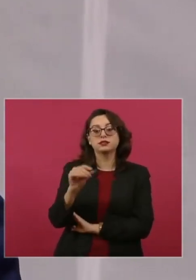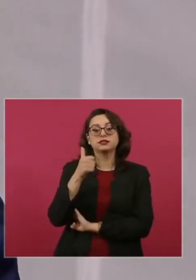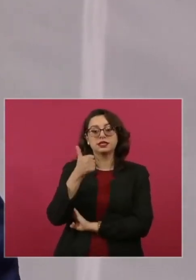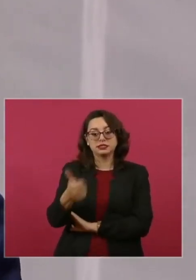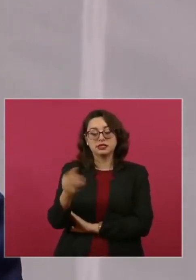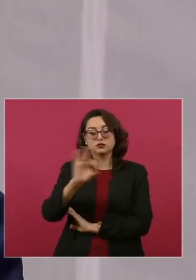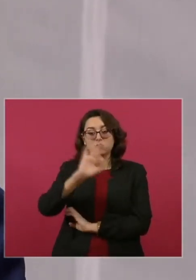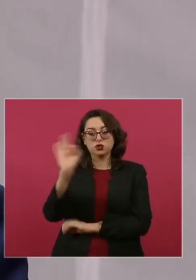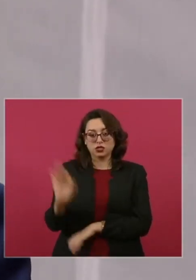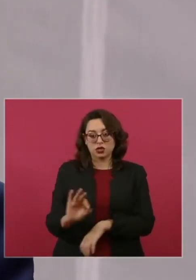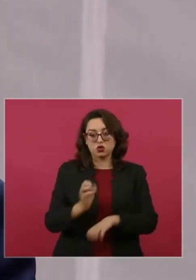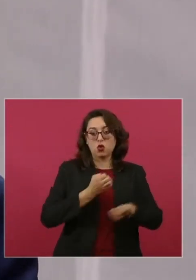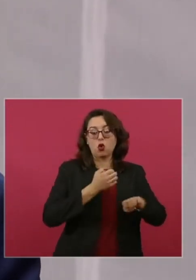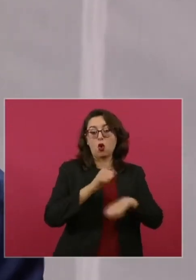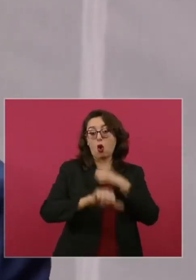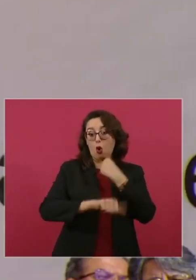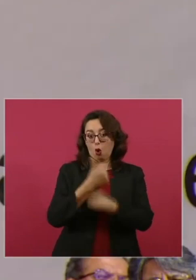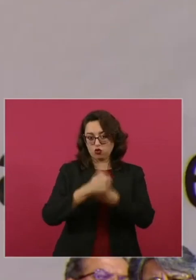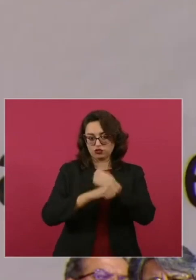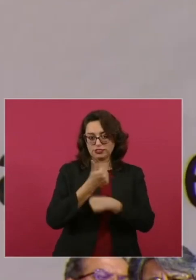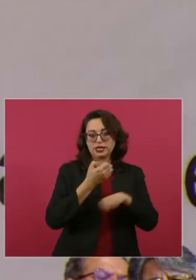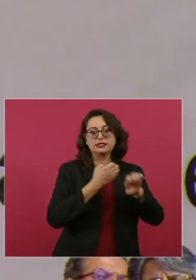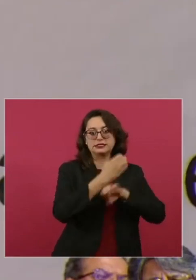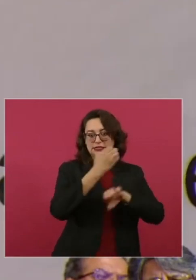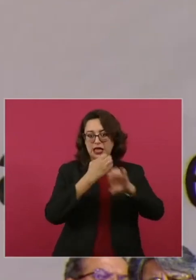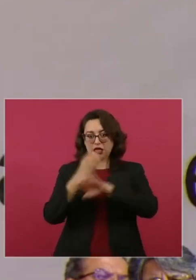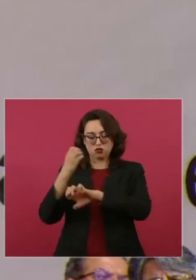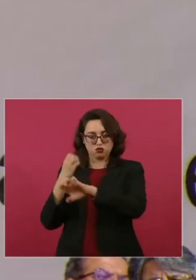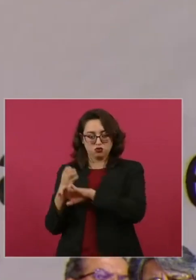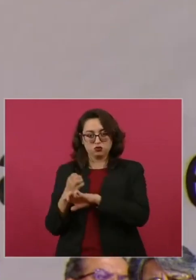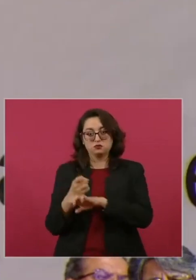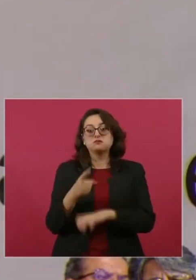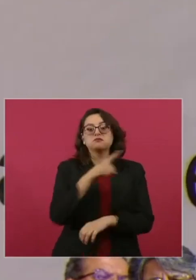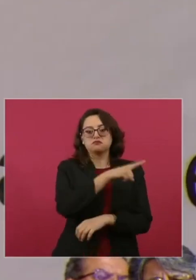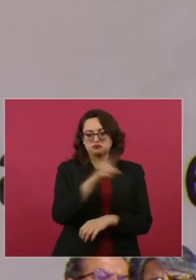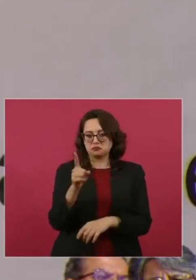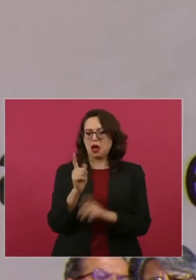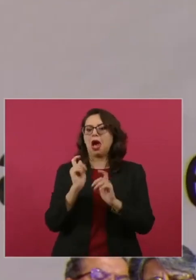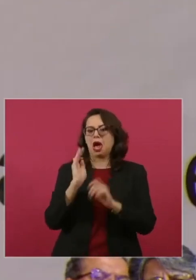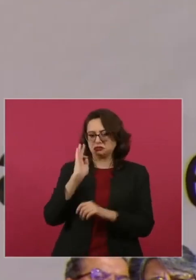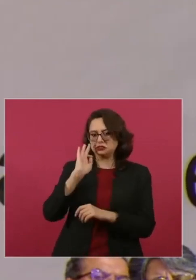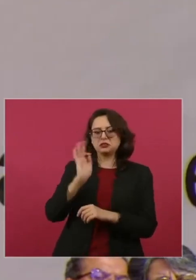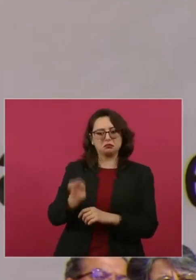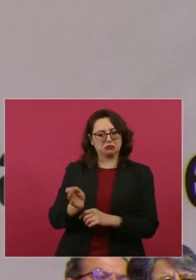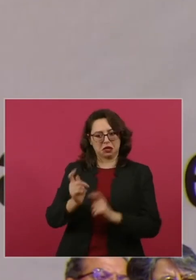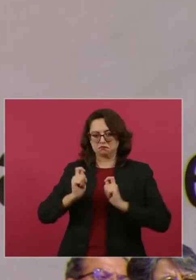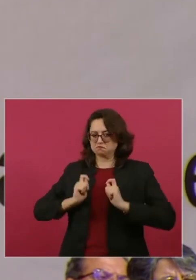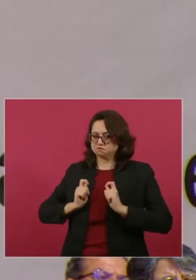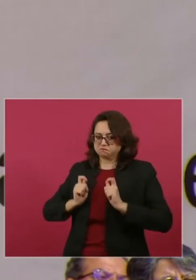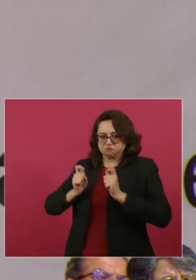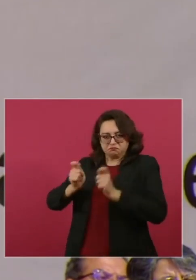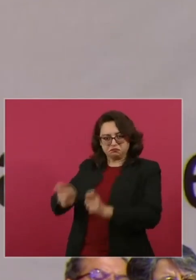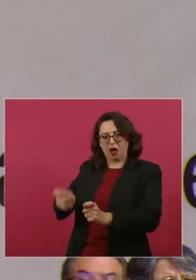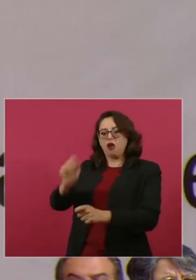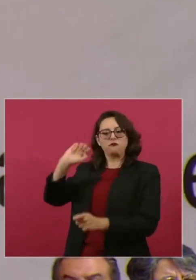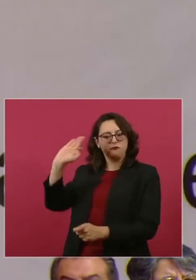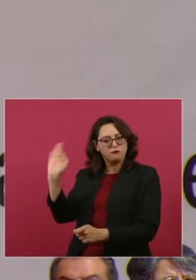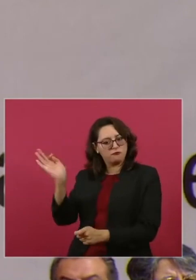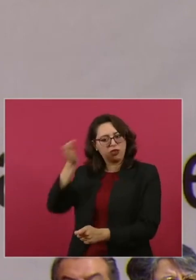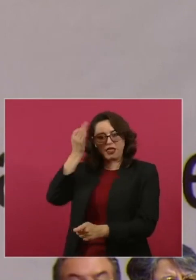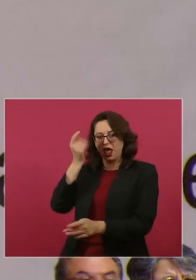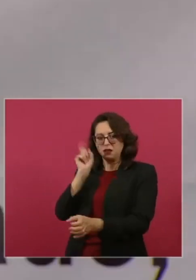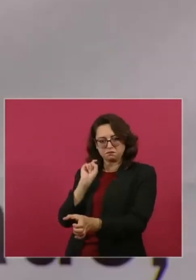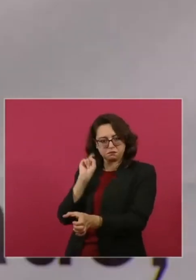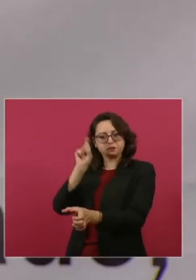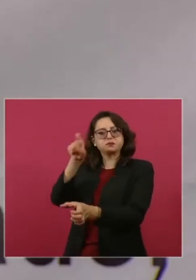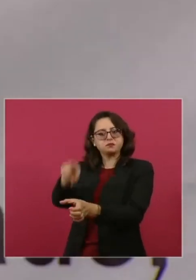11 estados. We're meeting 96% of the needs for medicine in all the states, de salud,